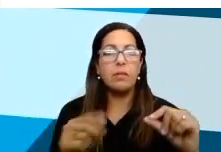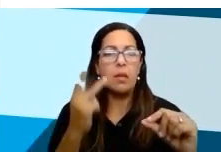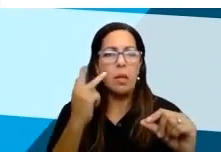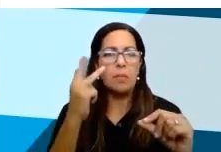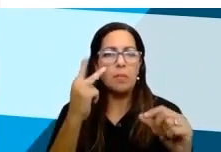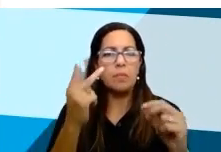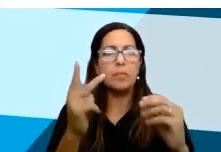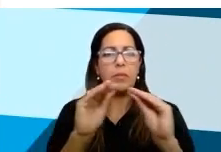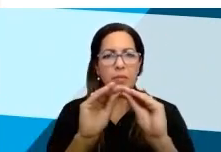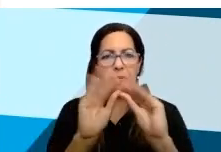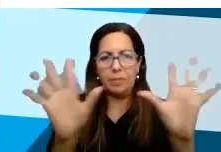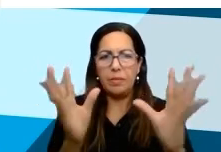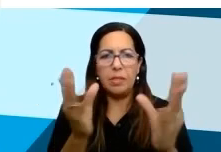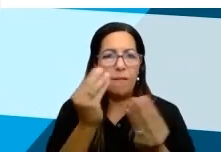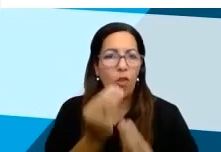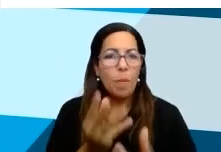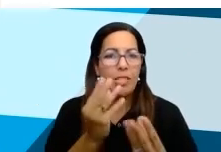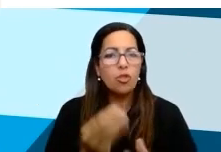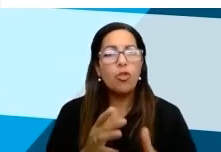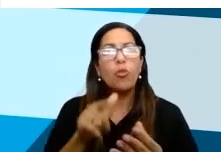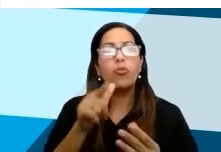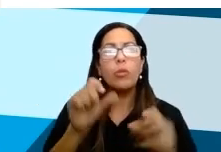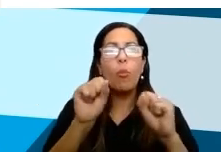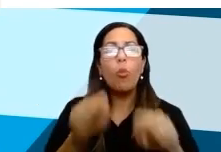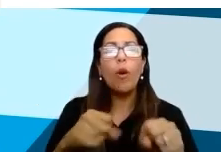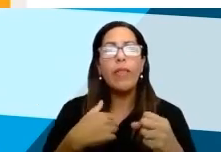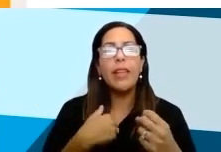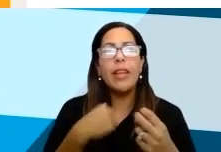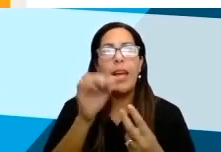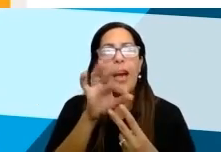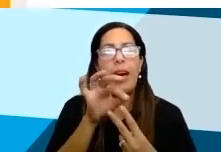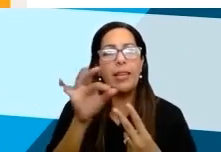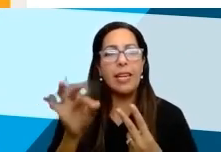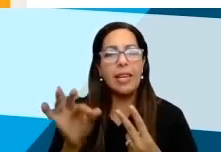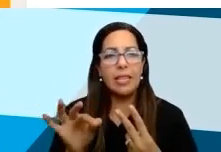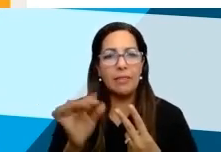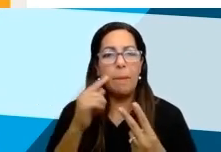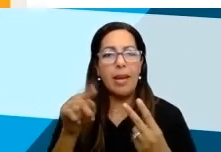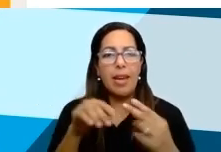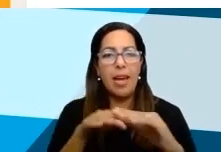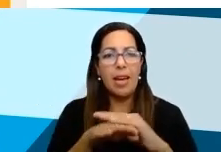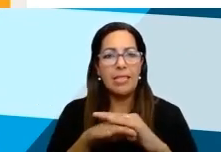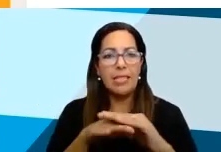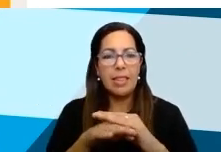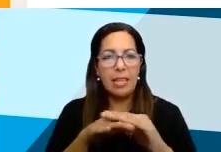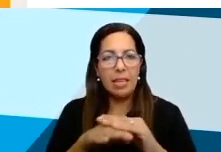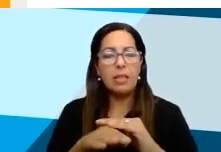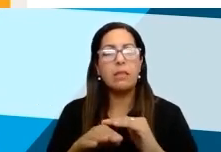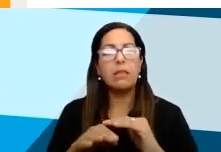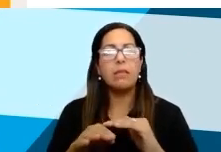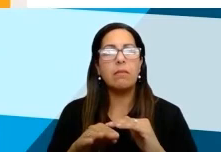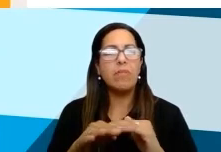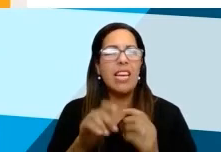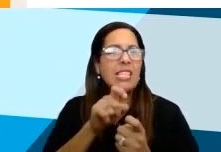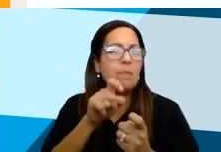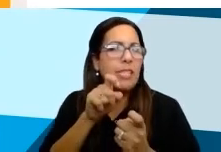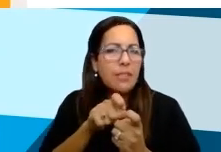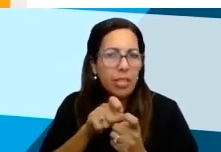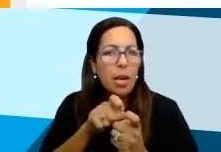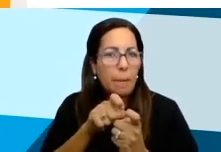website, ustedes podrán tener unas alternativas de acceder a ciertos enlaces en particular,